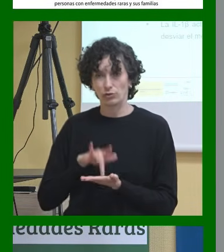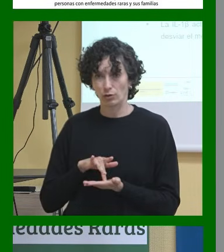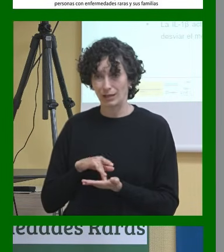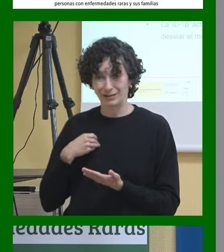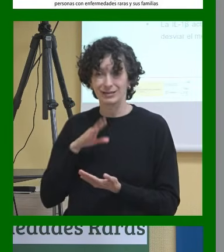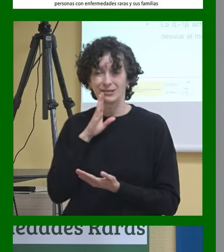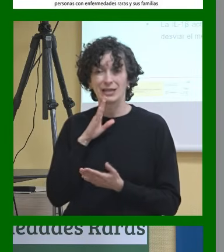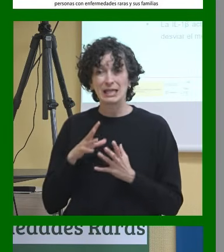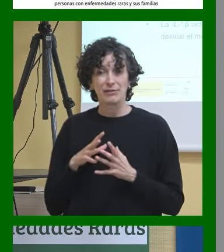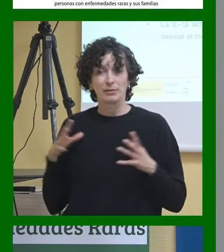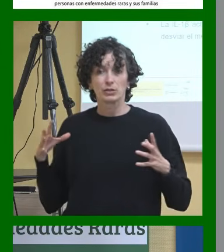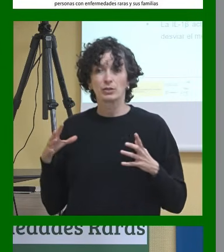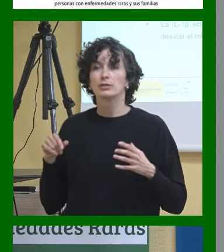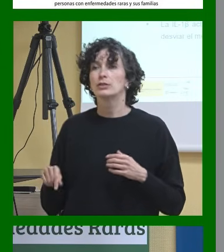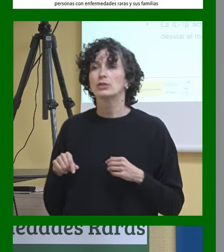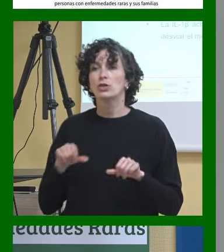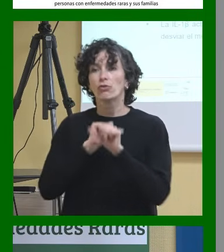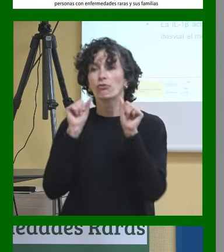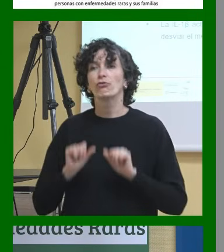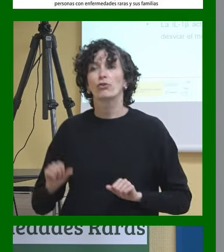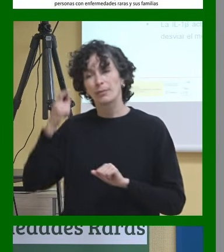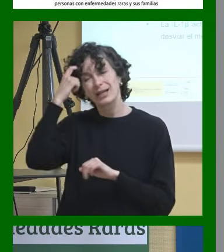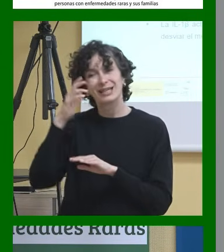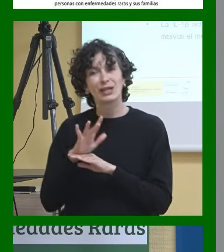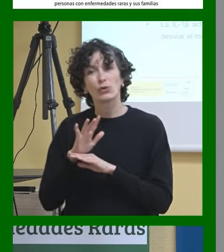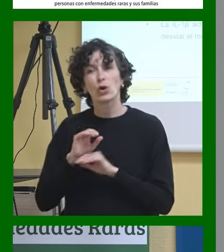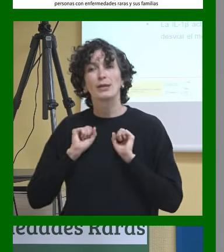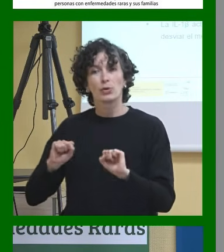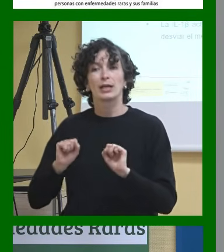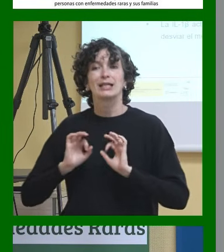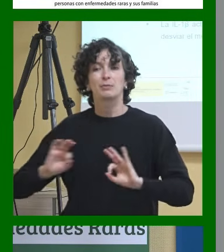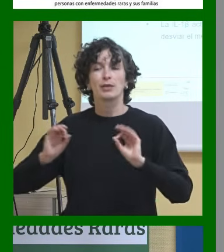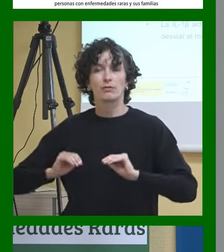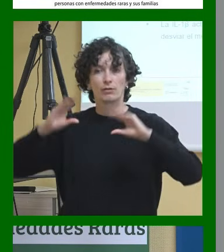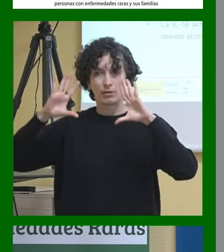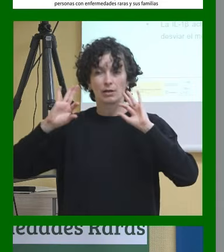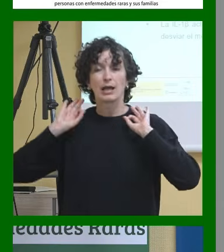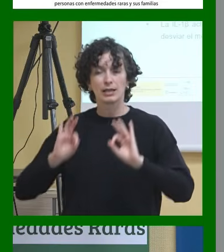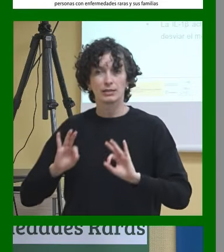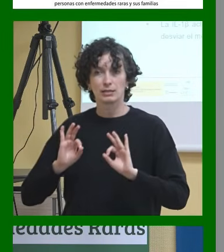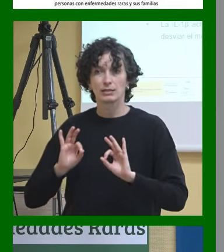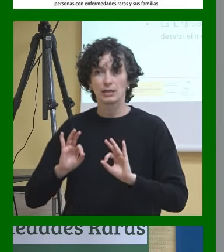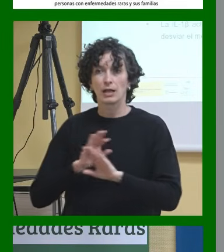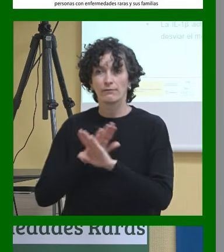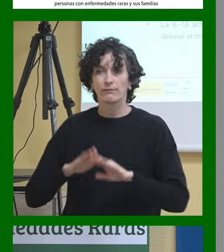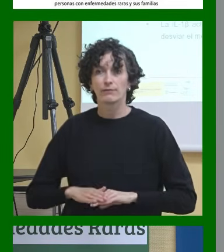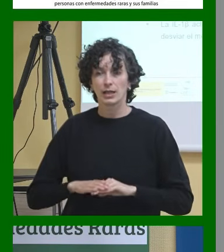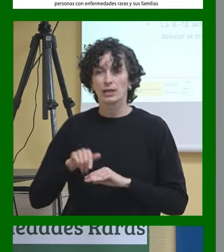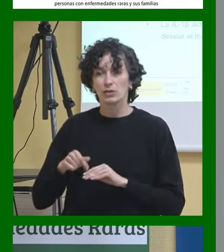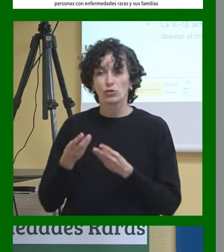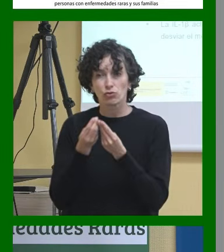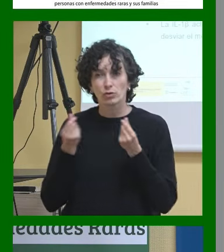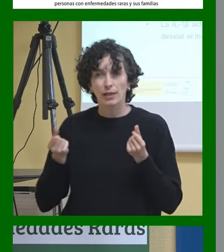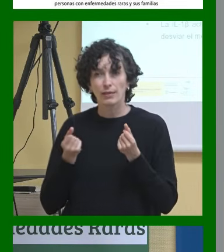inflamación activa unas vías neuroinmunológicas específicas y provoca que se desregulen las citoquinas proinflamatorias,